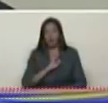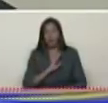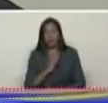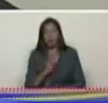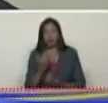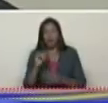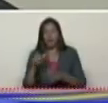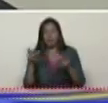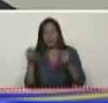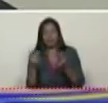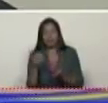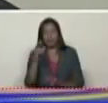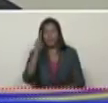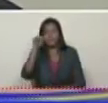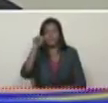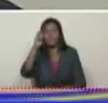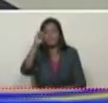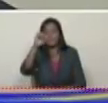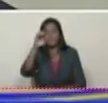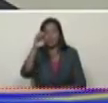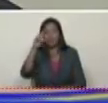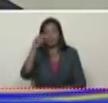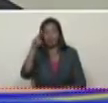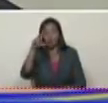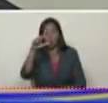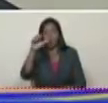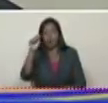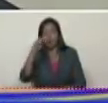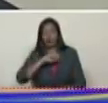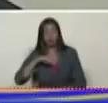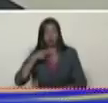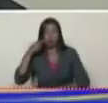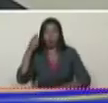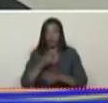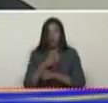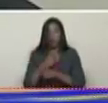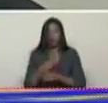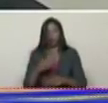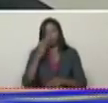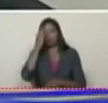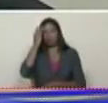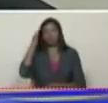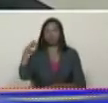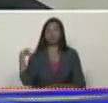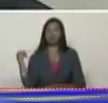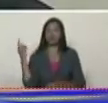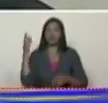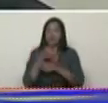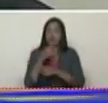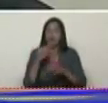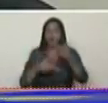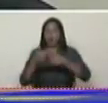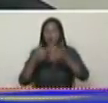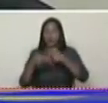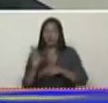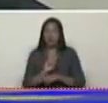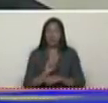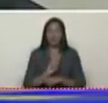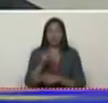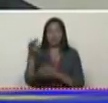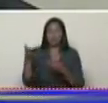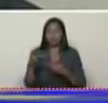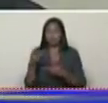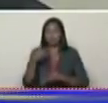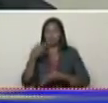ósea que no tenemos en el país, que estamos en la obligación de construir pronto, y estos pacientes venían